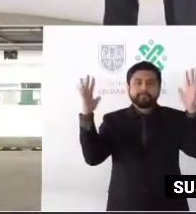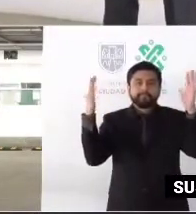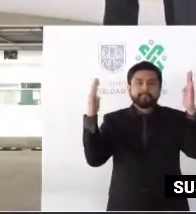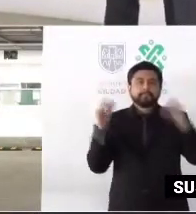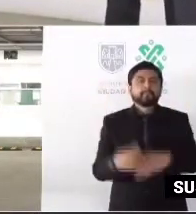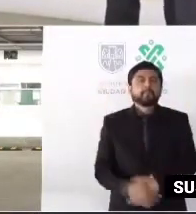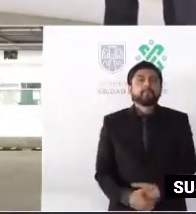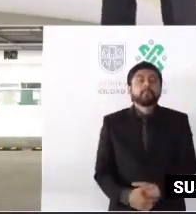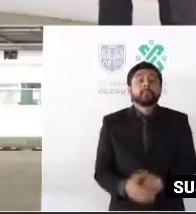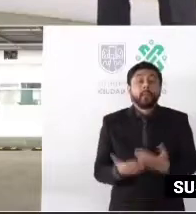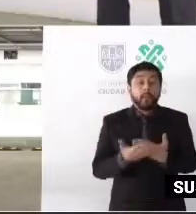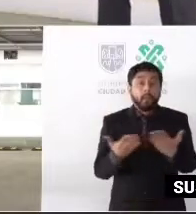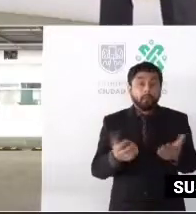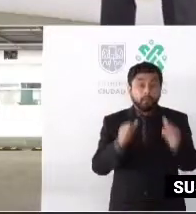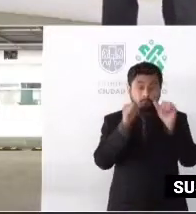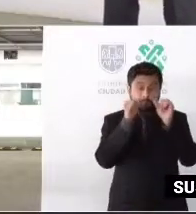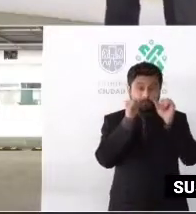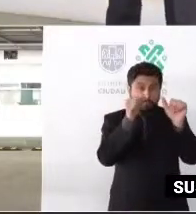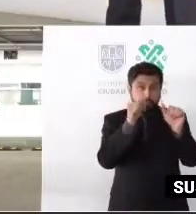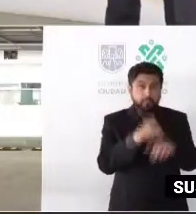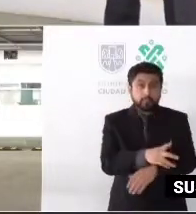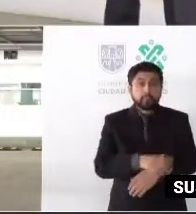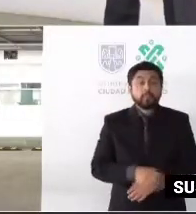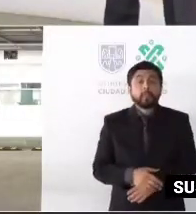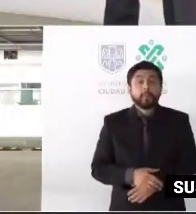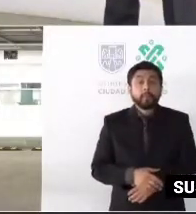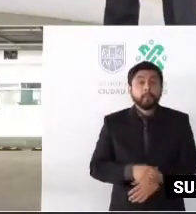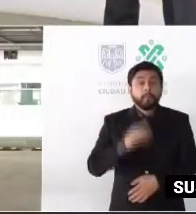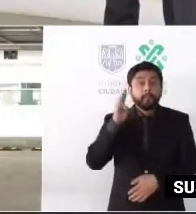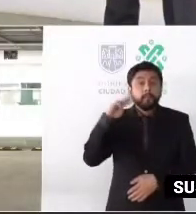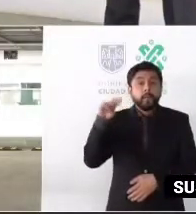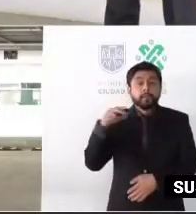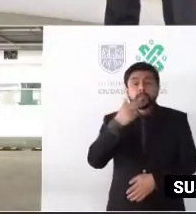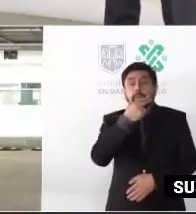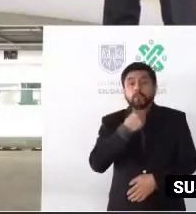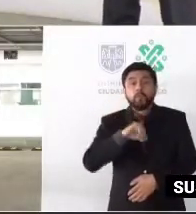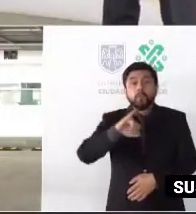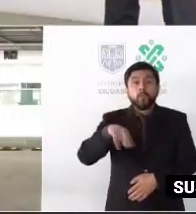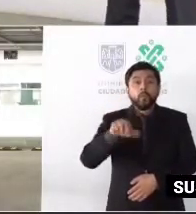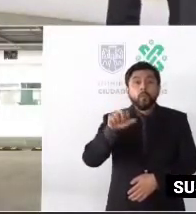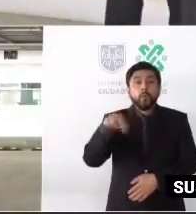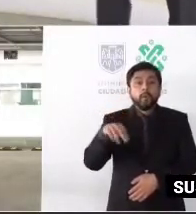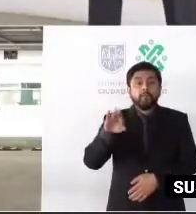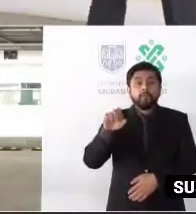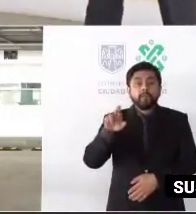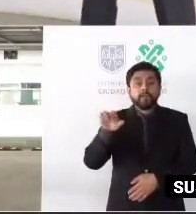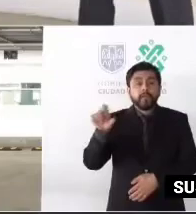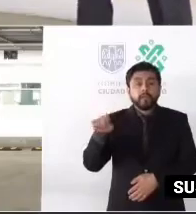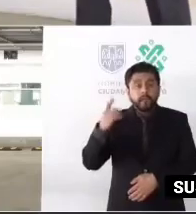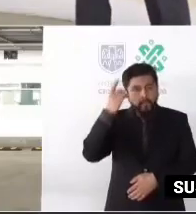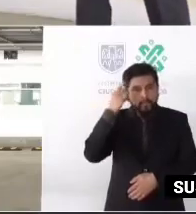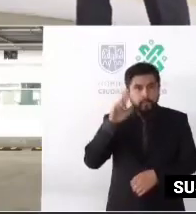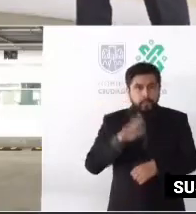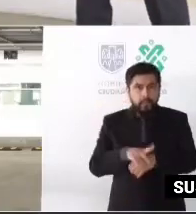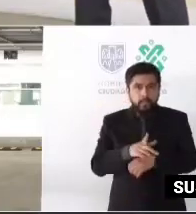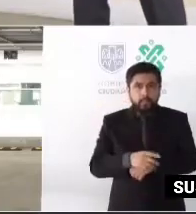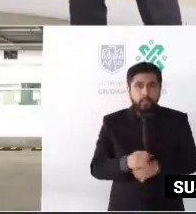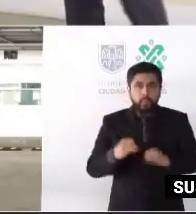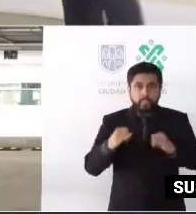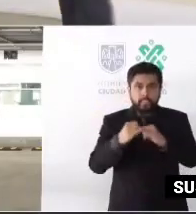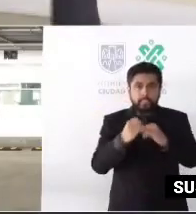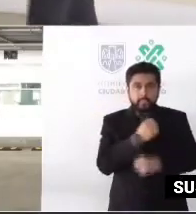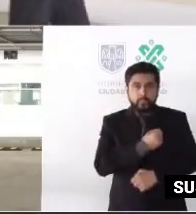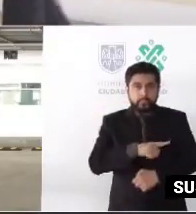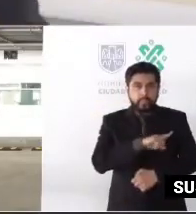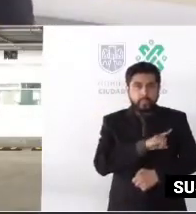Ahora escuchamos con atención las palabras del maestro Juan Antonio Ferrer Aguilar, director del Instituto de Salud para el